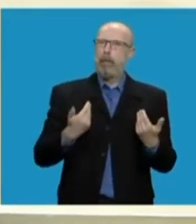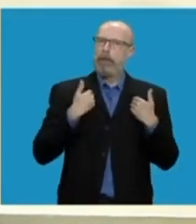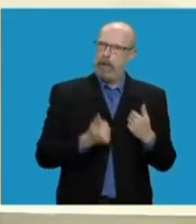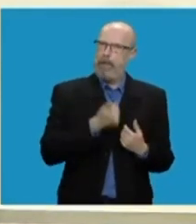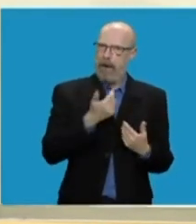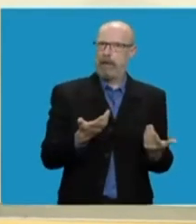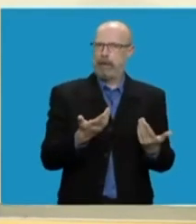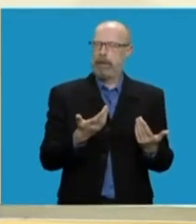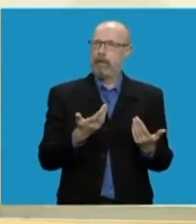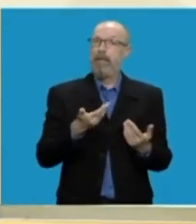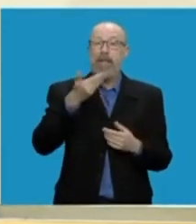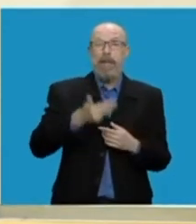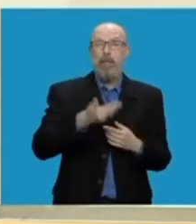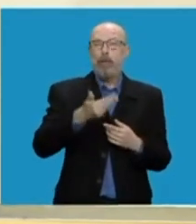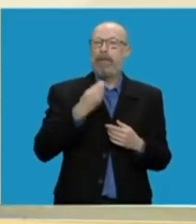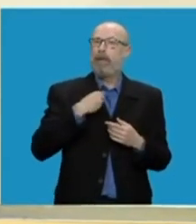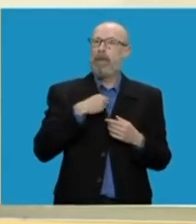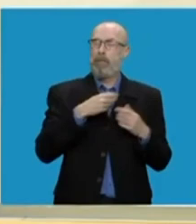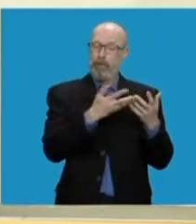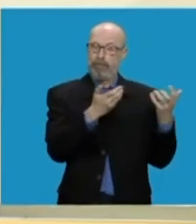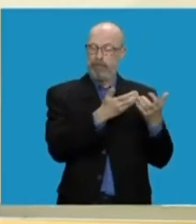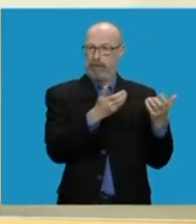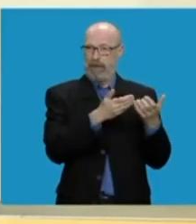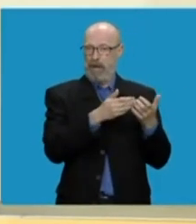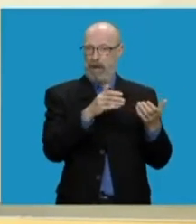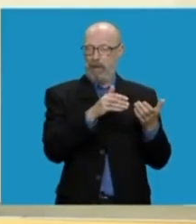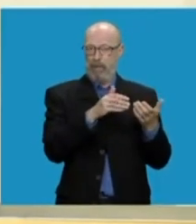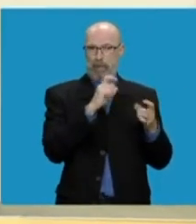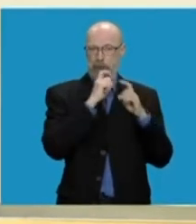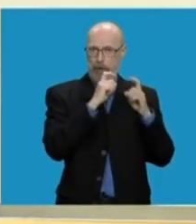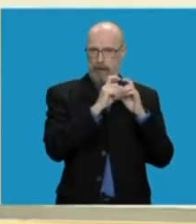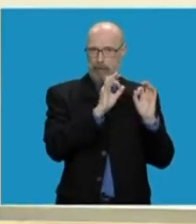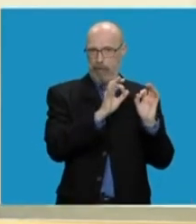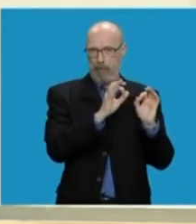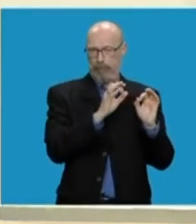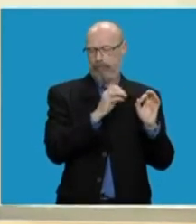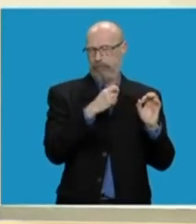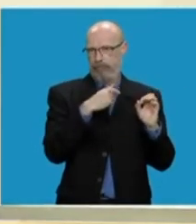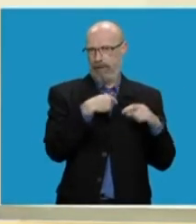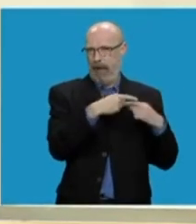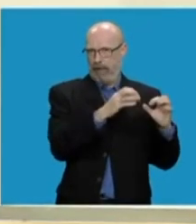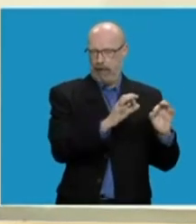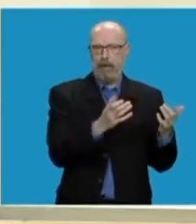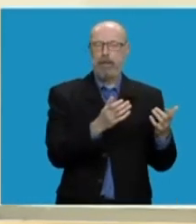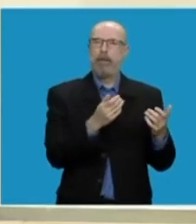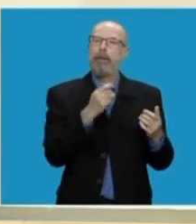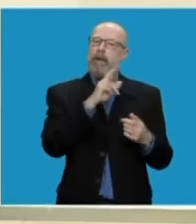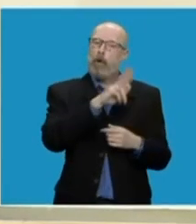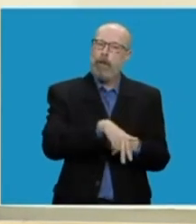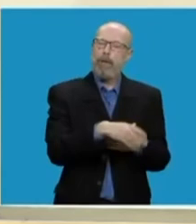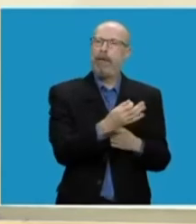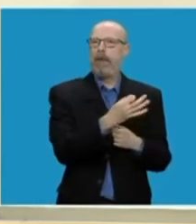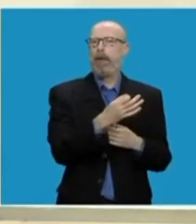importante retomar esta cita clásica de nuestro periodismo con los premios Cosío en un reconocimiento a la labor